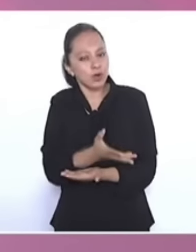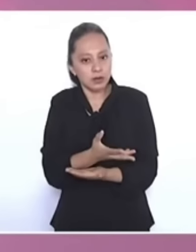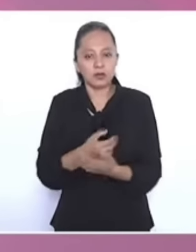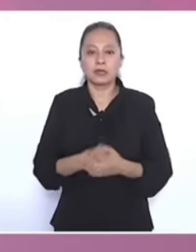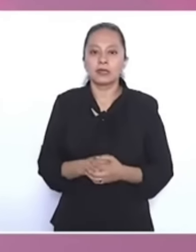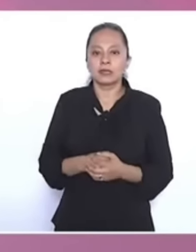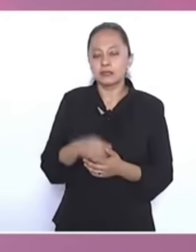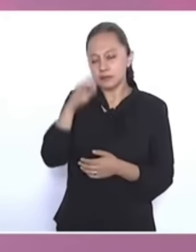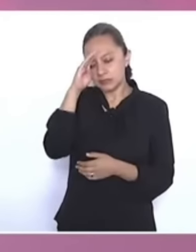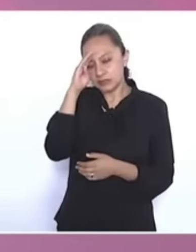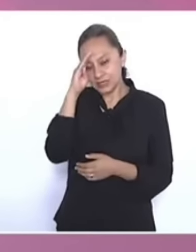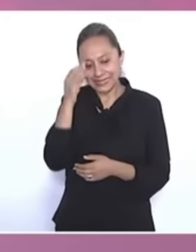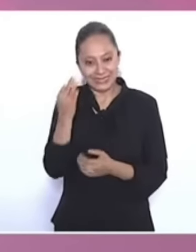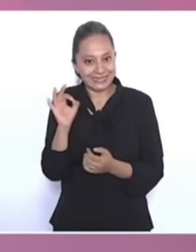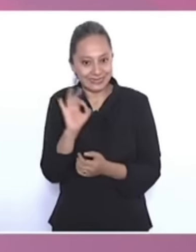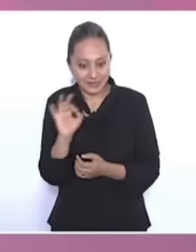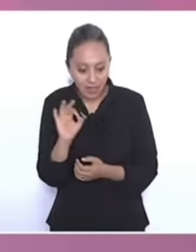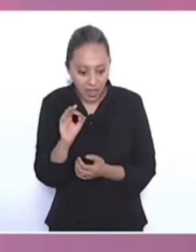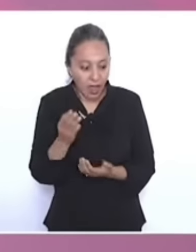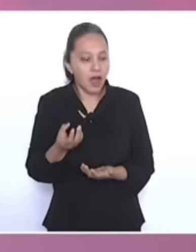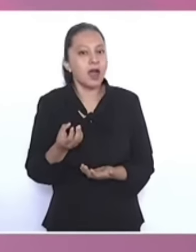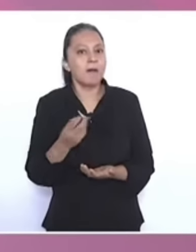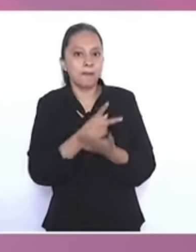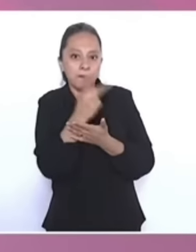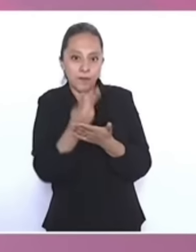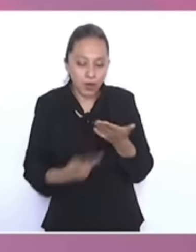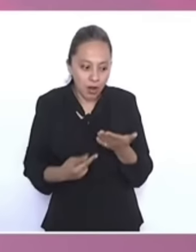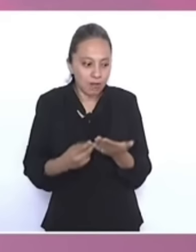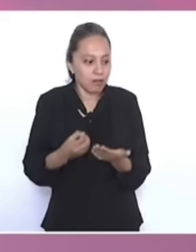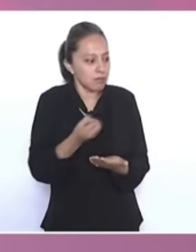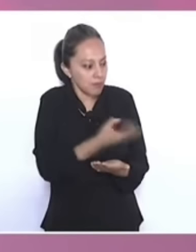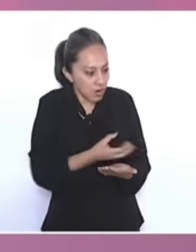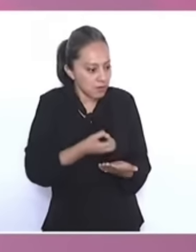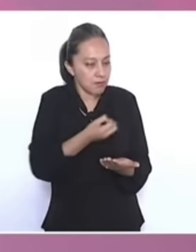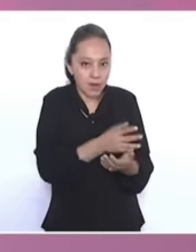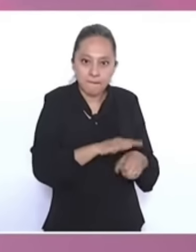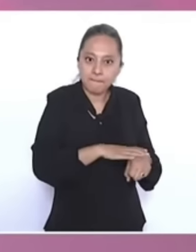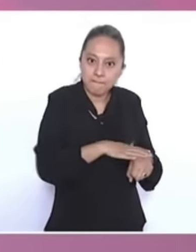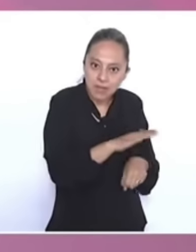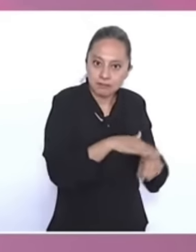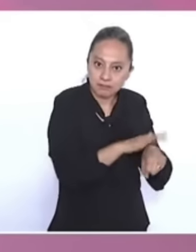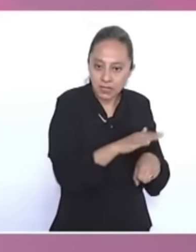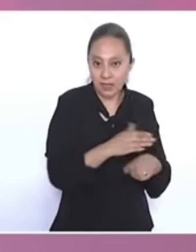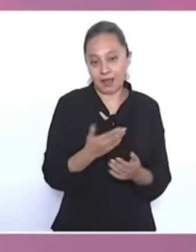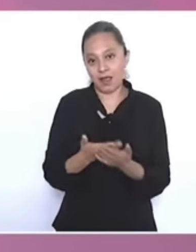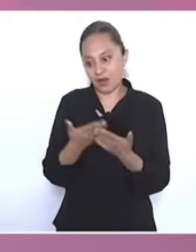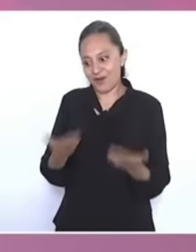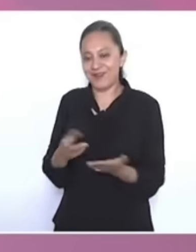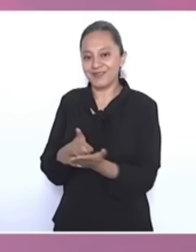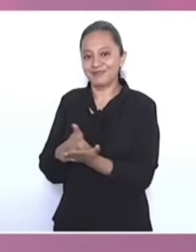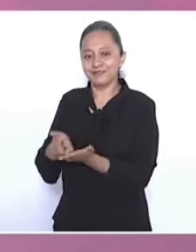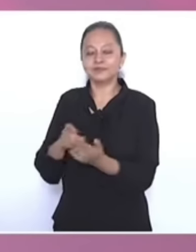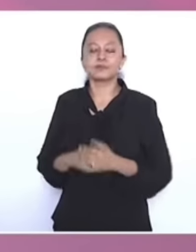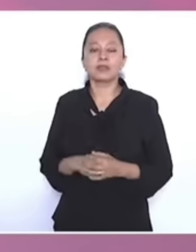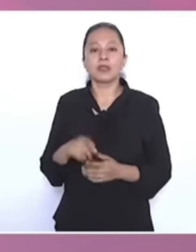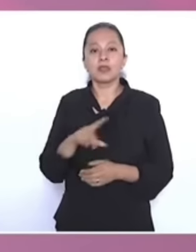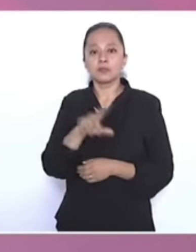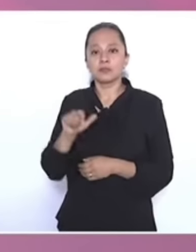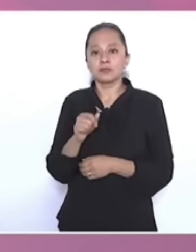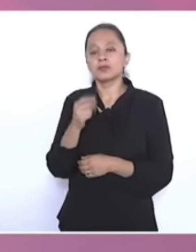recursos a estos programas hoy convertidos en derechos. En este sentido, en el año